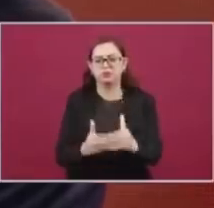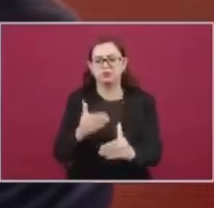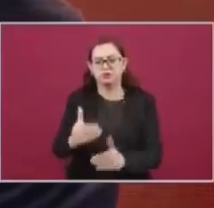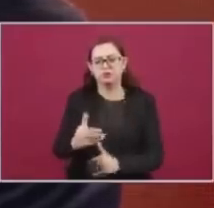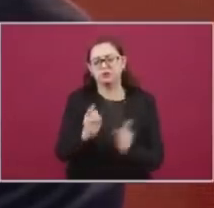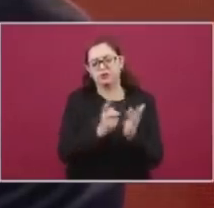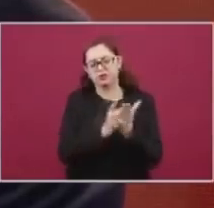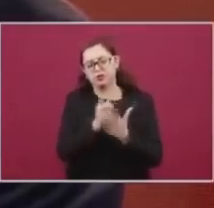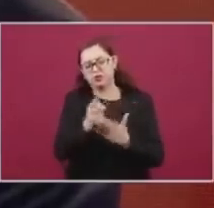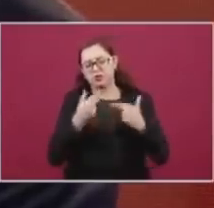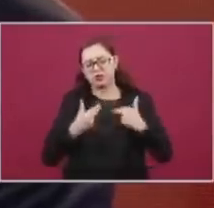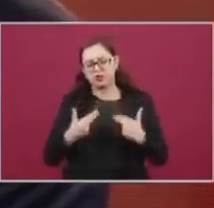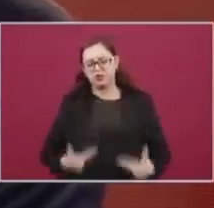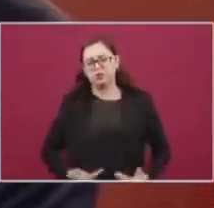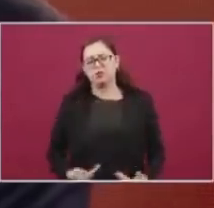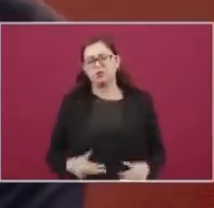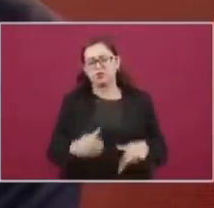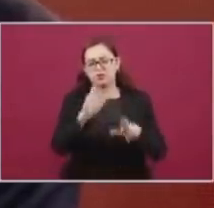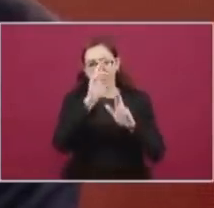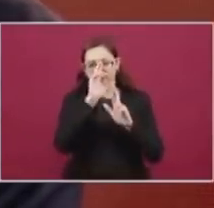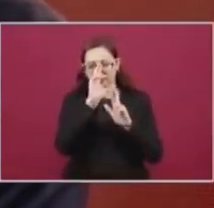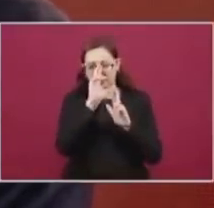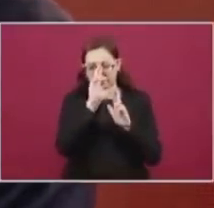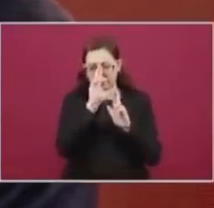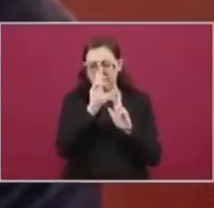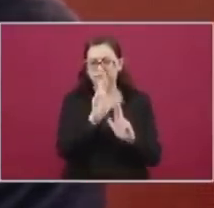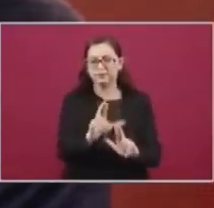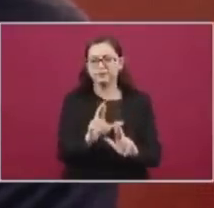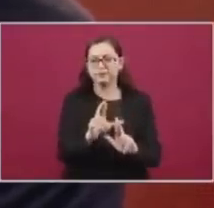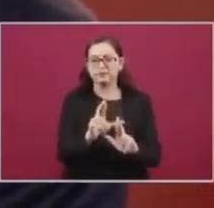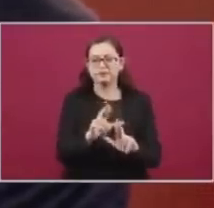respetando derechos humanos, con el uso